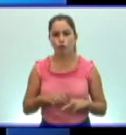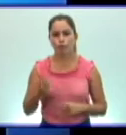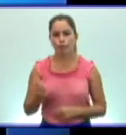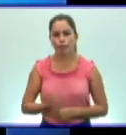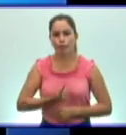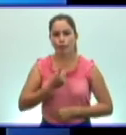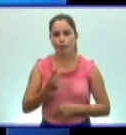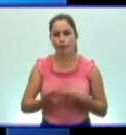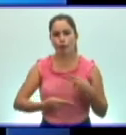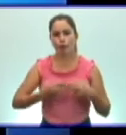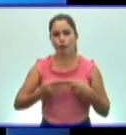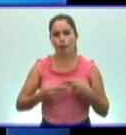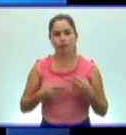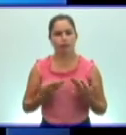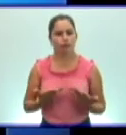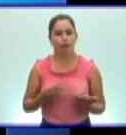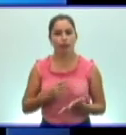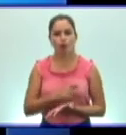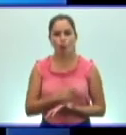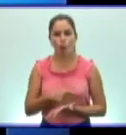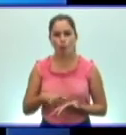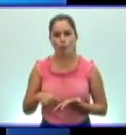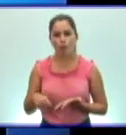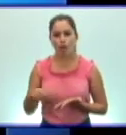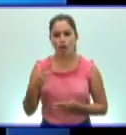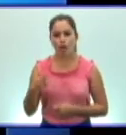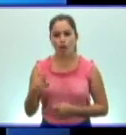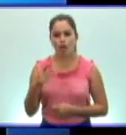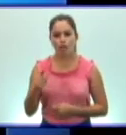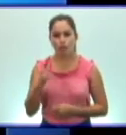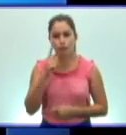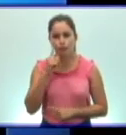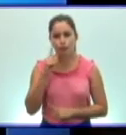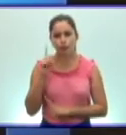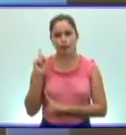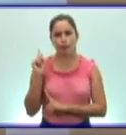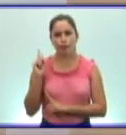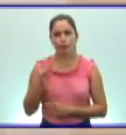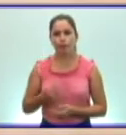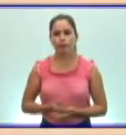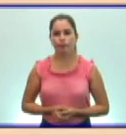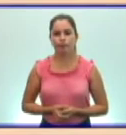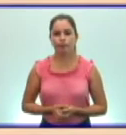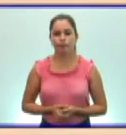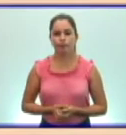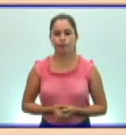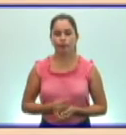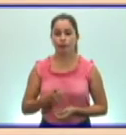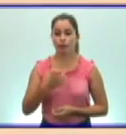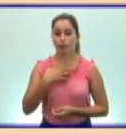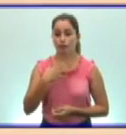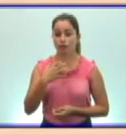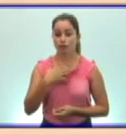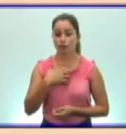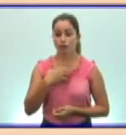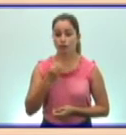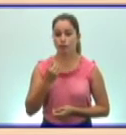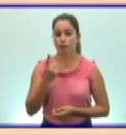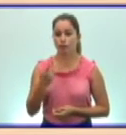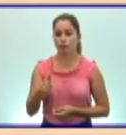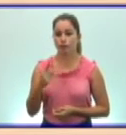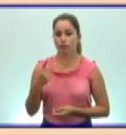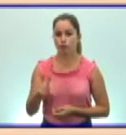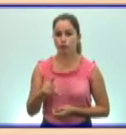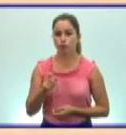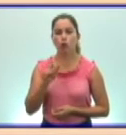por copiar el ejercicio que les ofrezco a continuación. Aquí tenemos el ejercicio. Ustedes